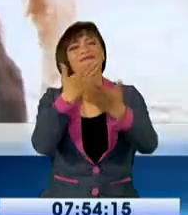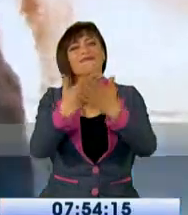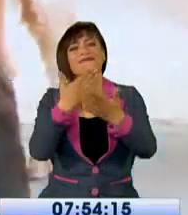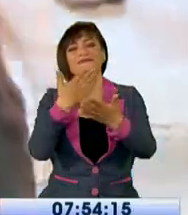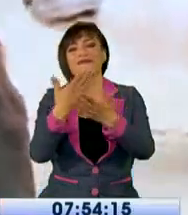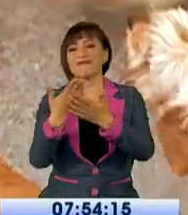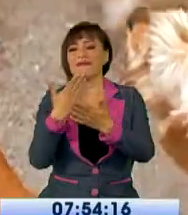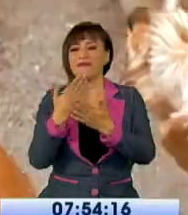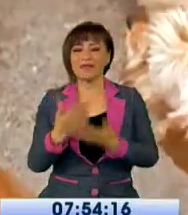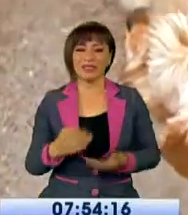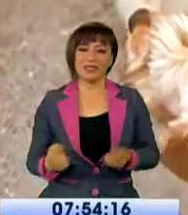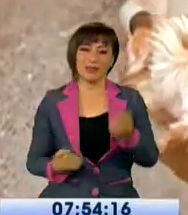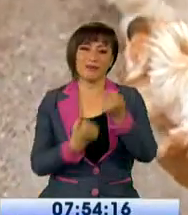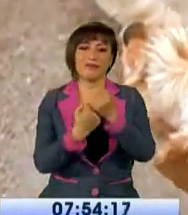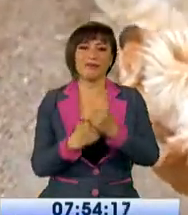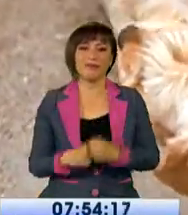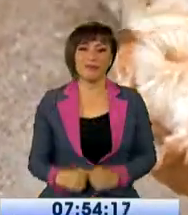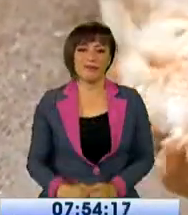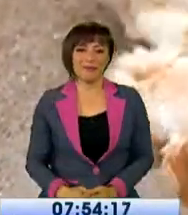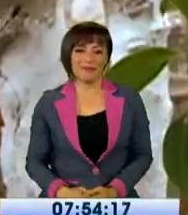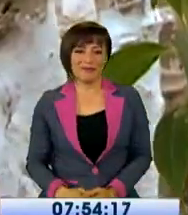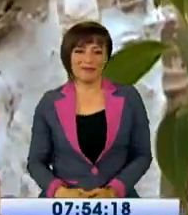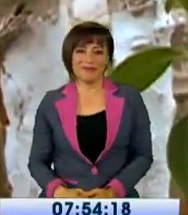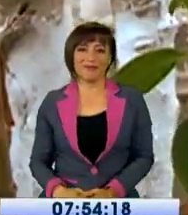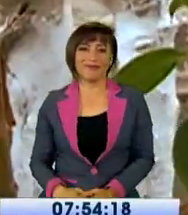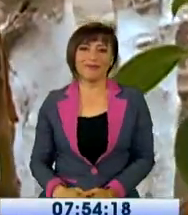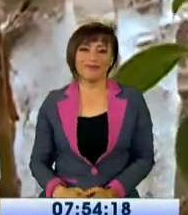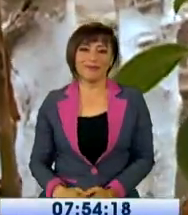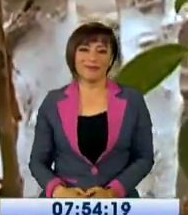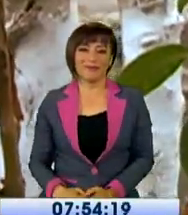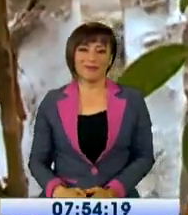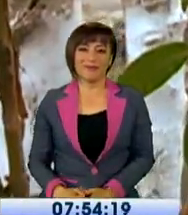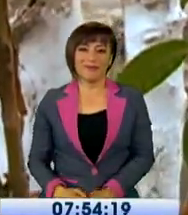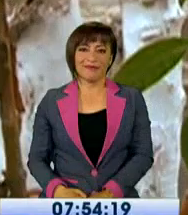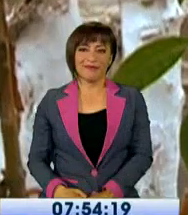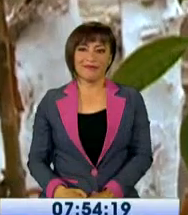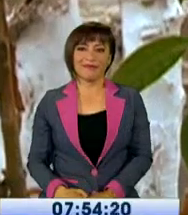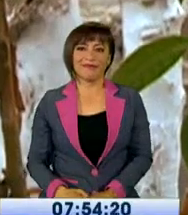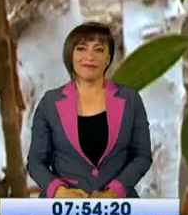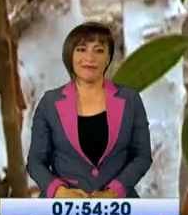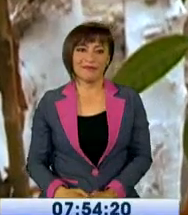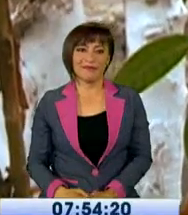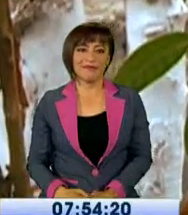patas. En Quito, con imágenes de Omar Flores, informó Andrea Valareso.